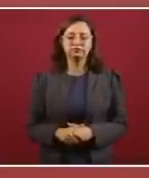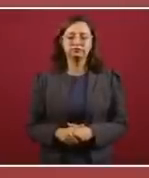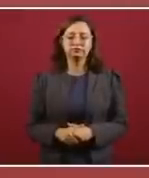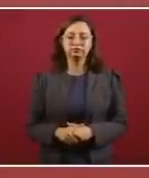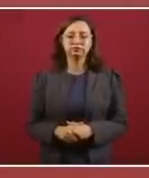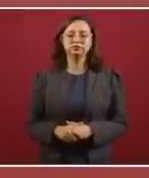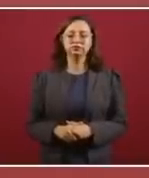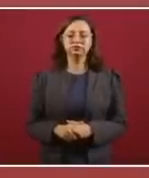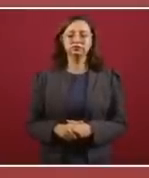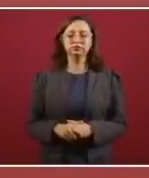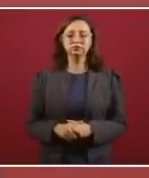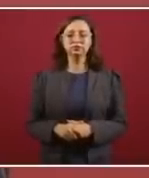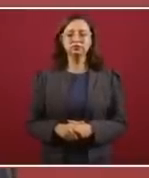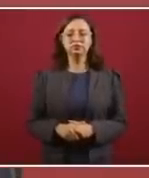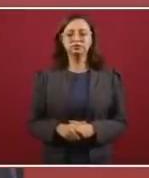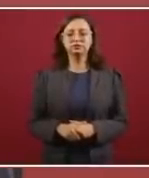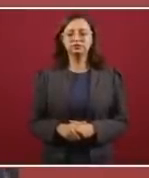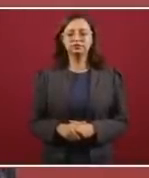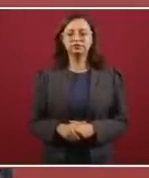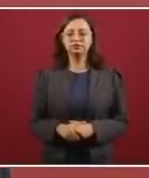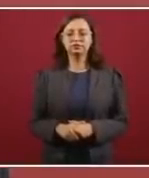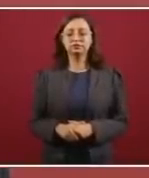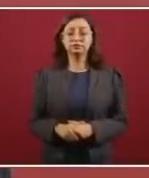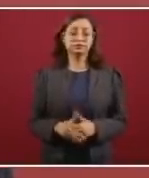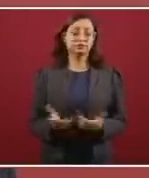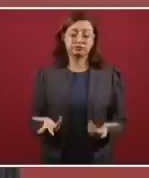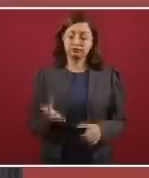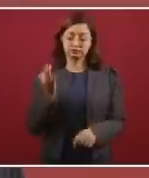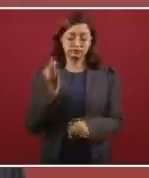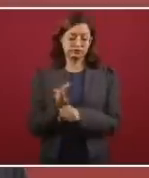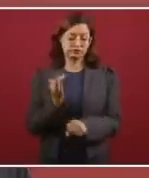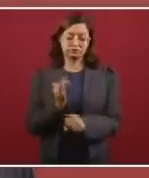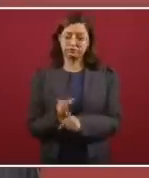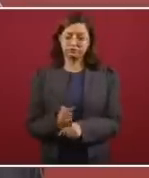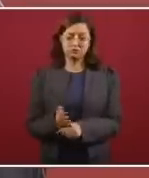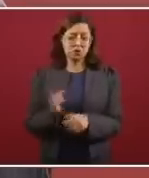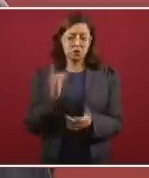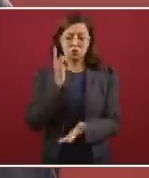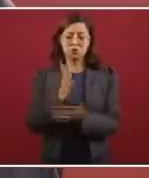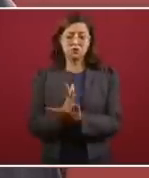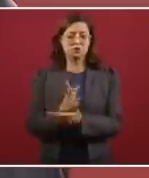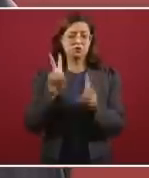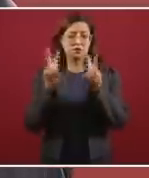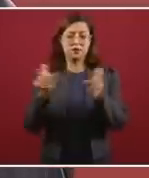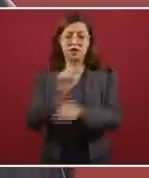la aplicación de la ley por parejo.